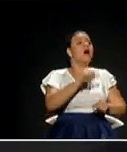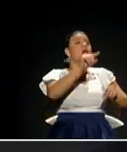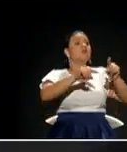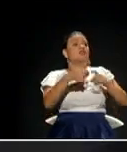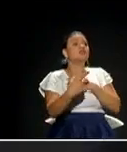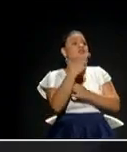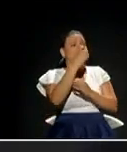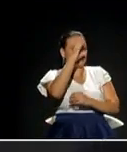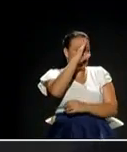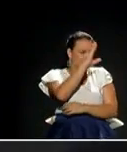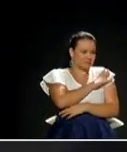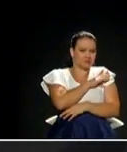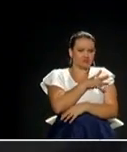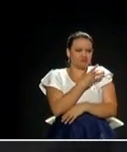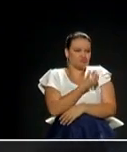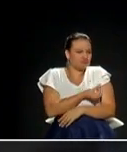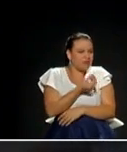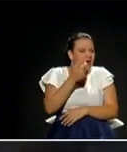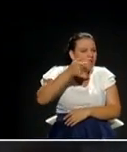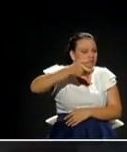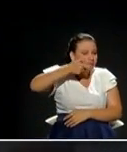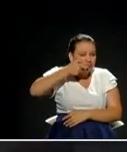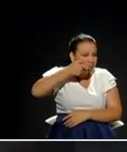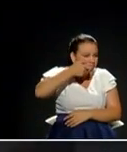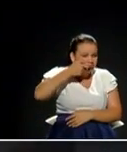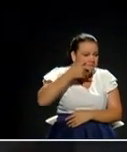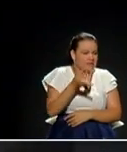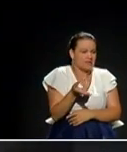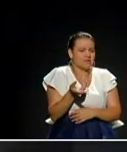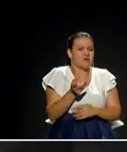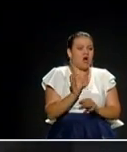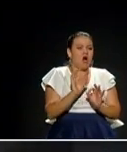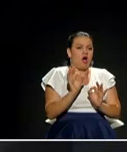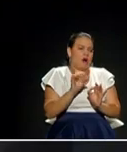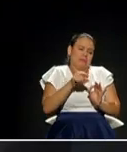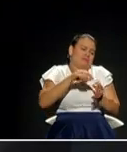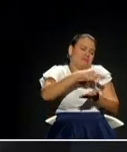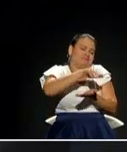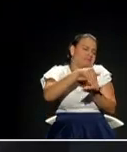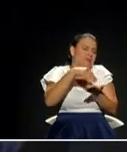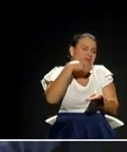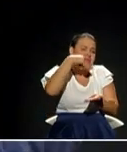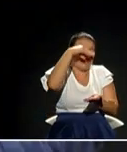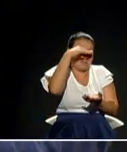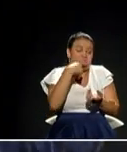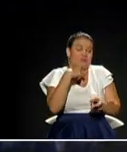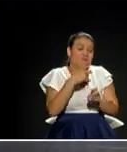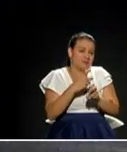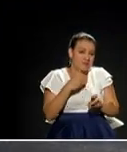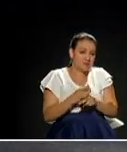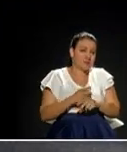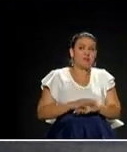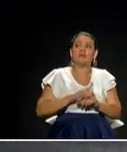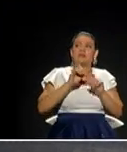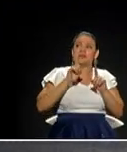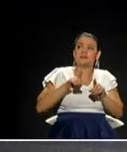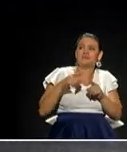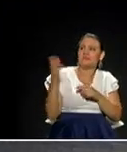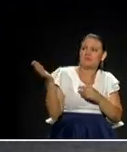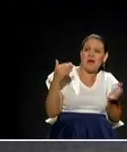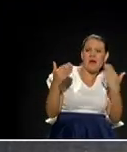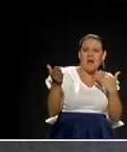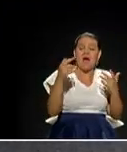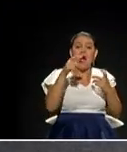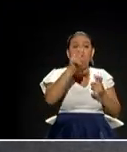en donde no tienen la capacidad de generar el retorno social que tendrían en el centro de nuestra ciudad para que a través también de una presencia activa con una vocación